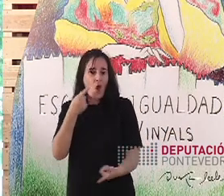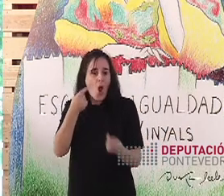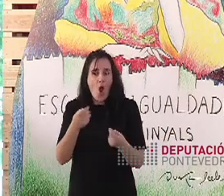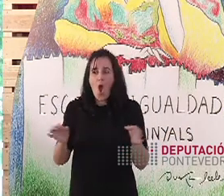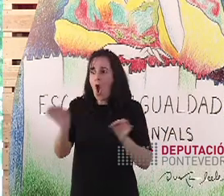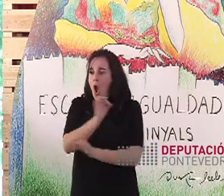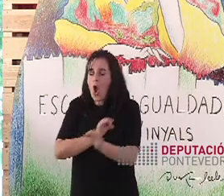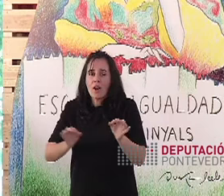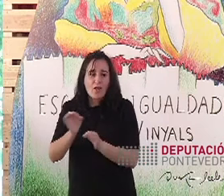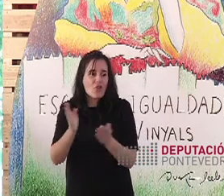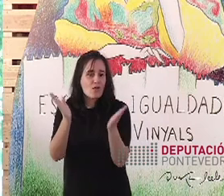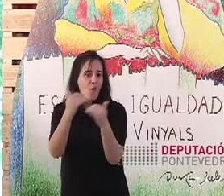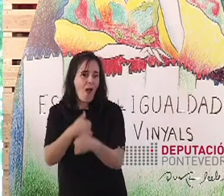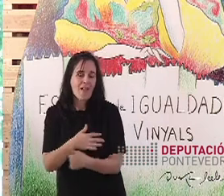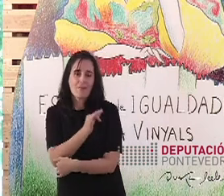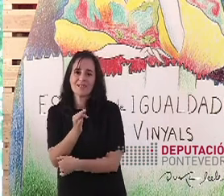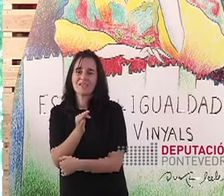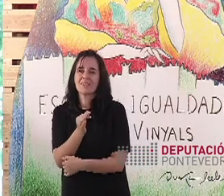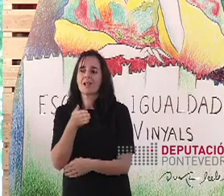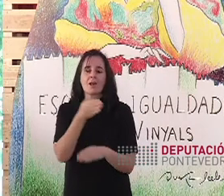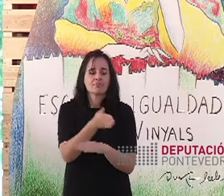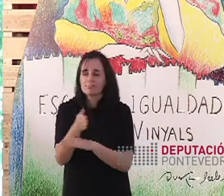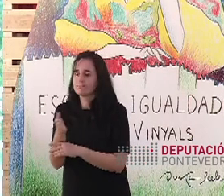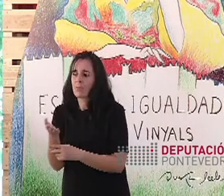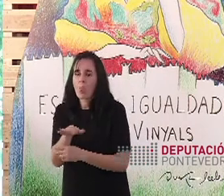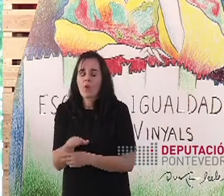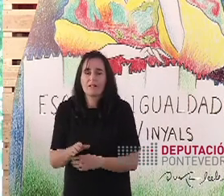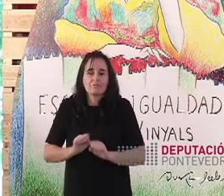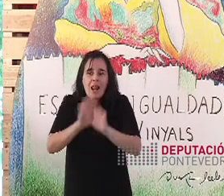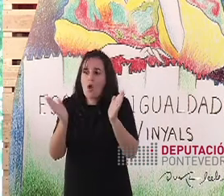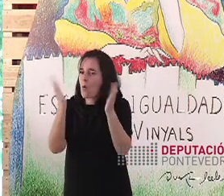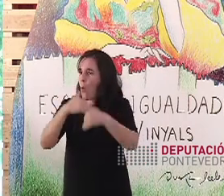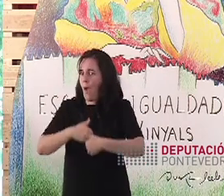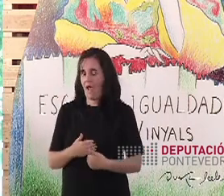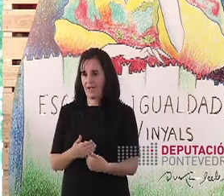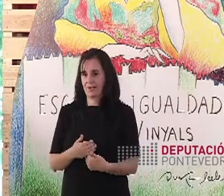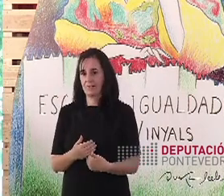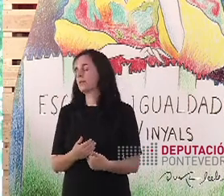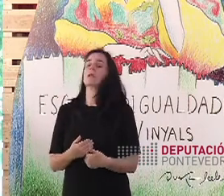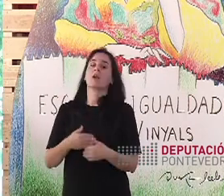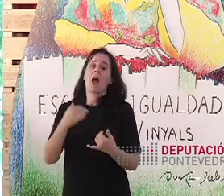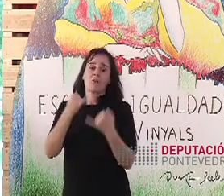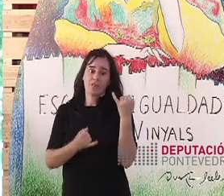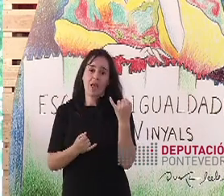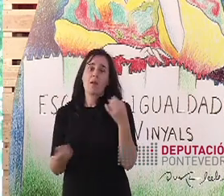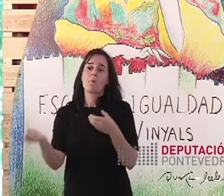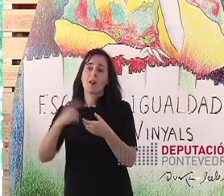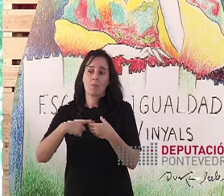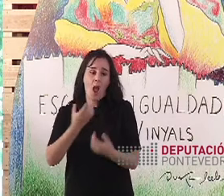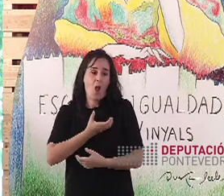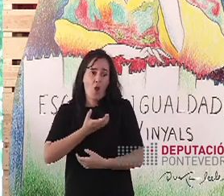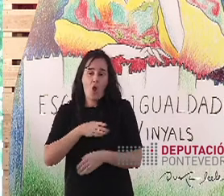se ten moi claro onde se debe de intervir. E non se implica a todas as concejalías que podrían